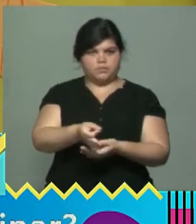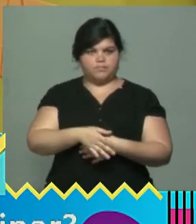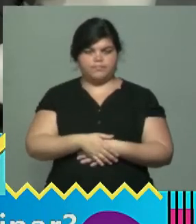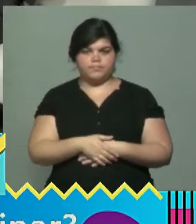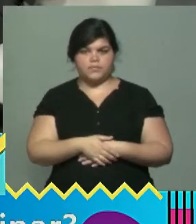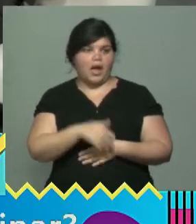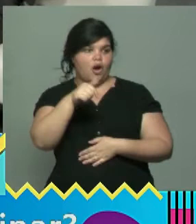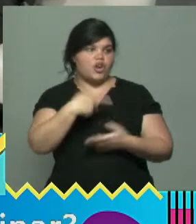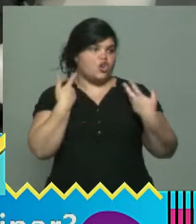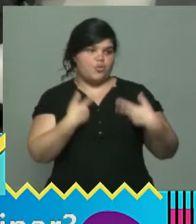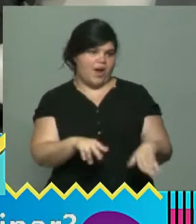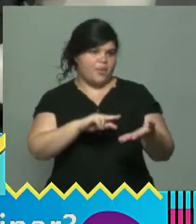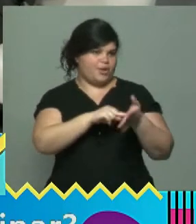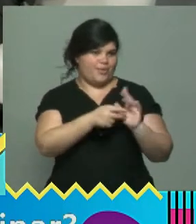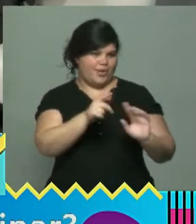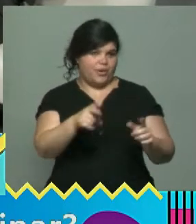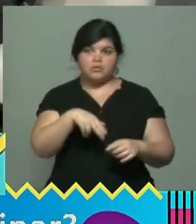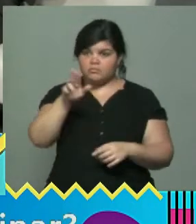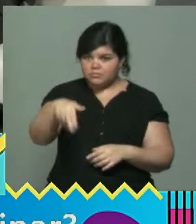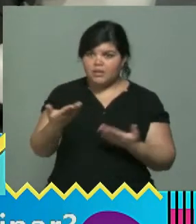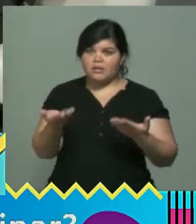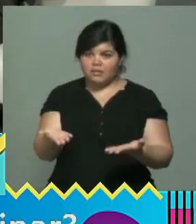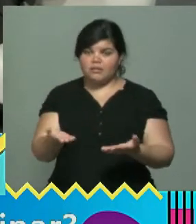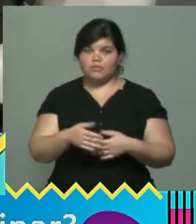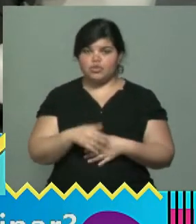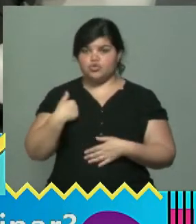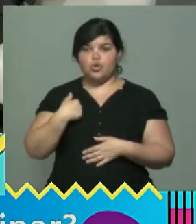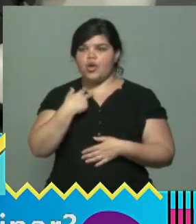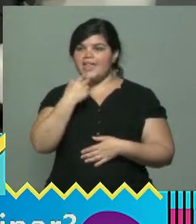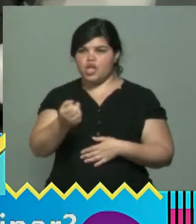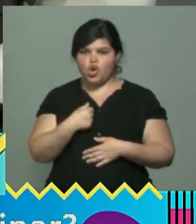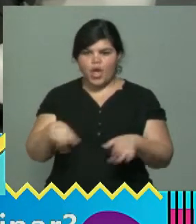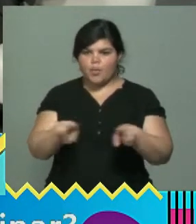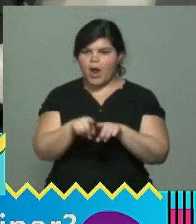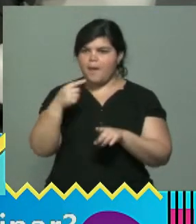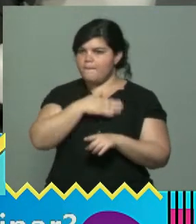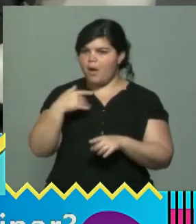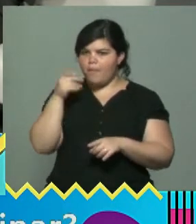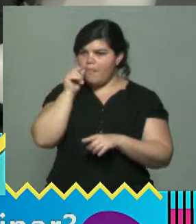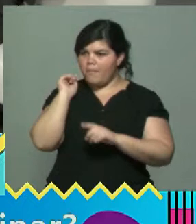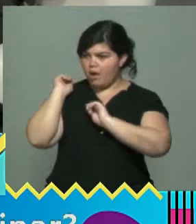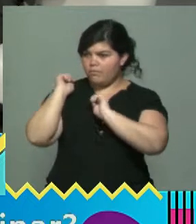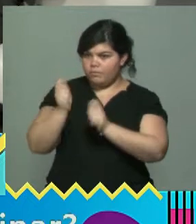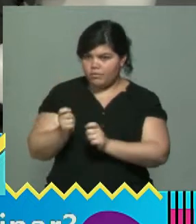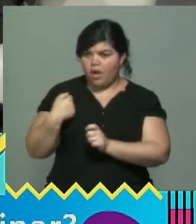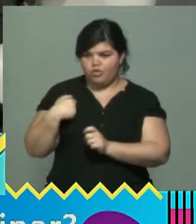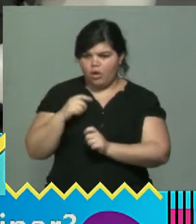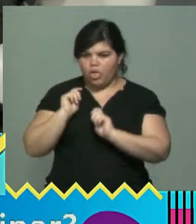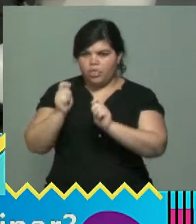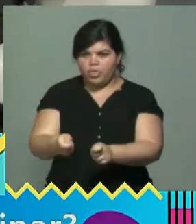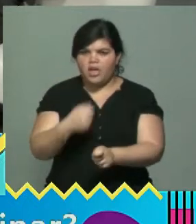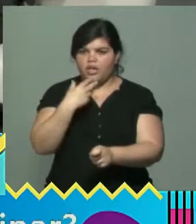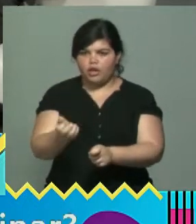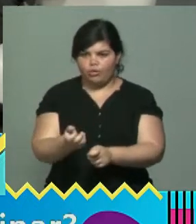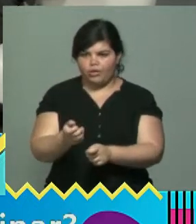ningún problema. y yo creo que mi hijo va a salir bien si yo hago lo mismo que mi papá hizo conmigo. Y en